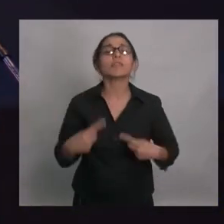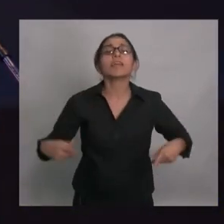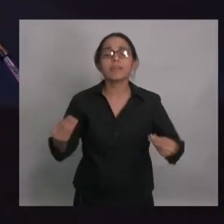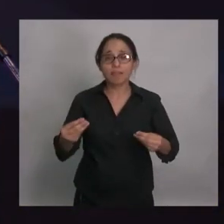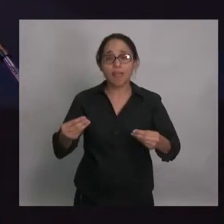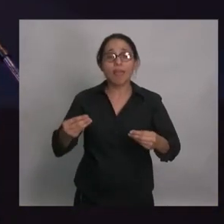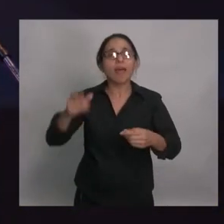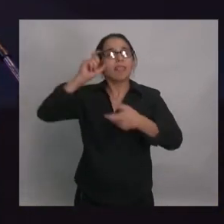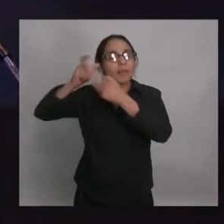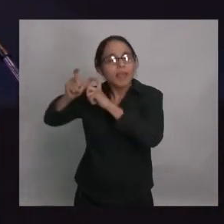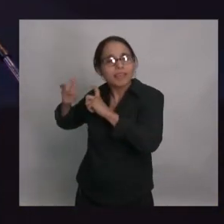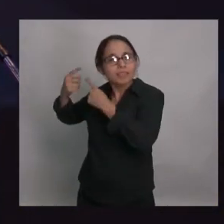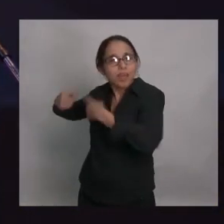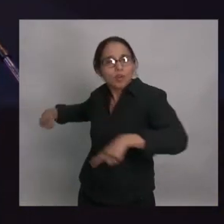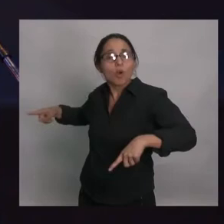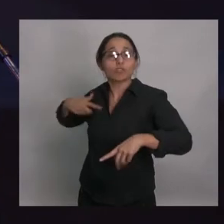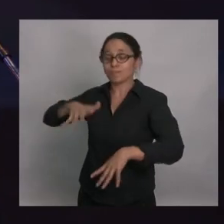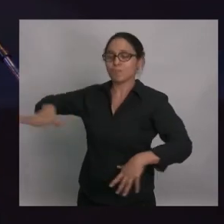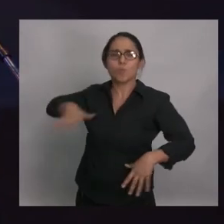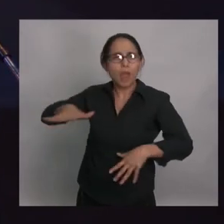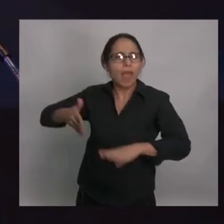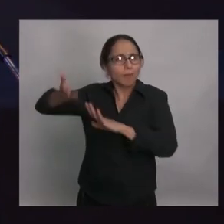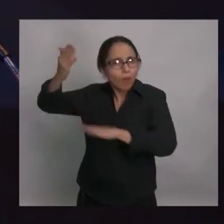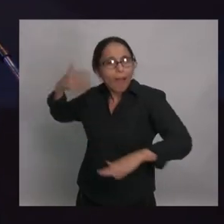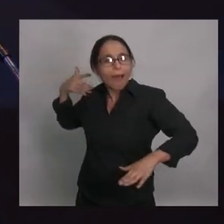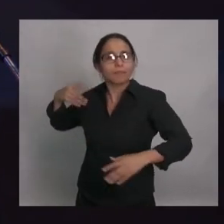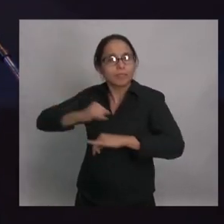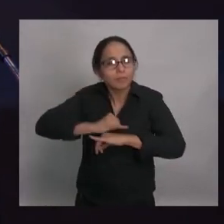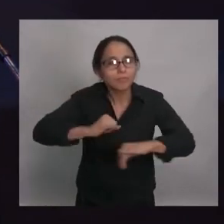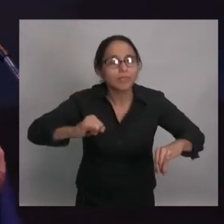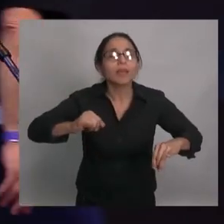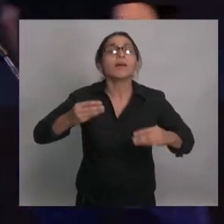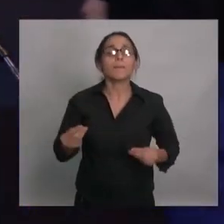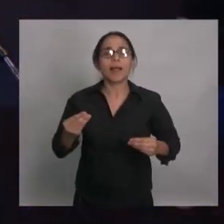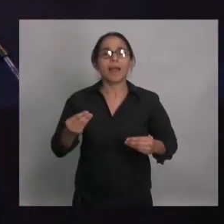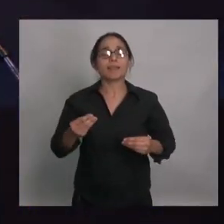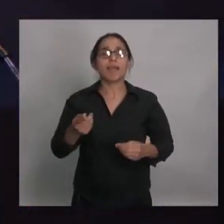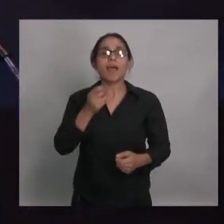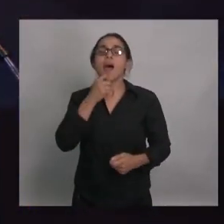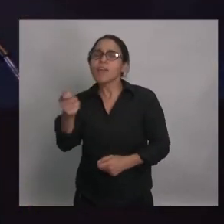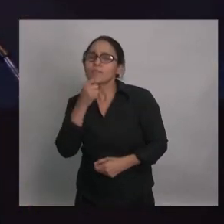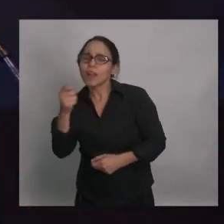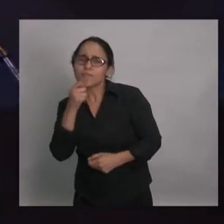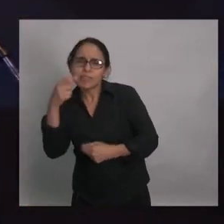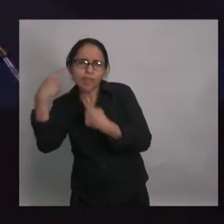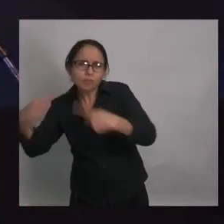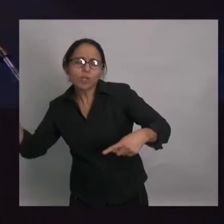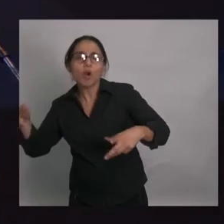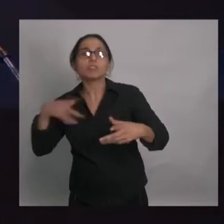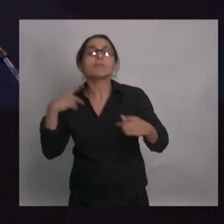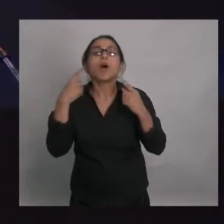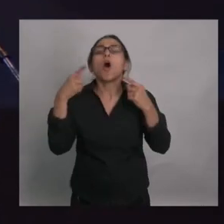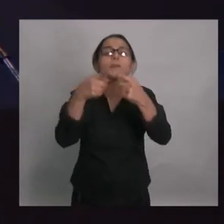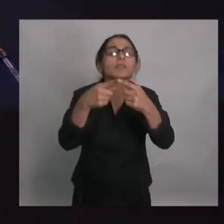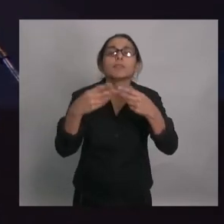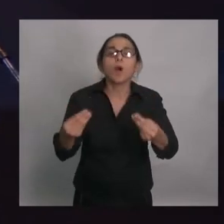creadoras de lo nuevo por parte de los pueblos su depurada técnica de entrevistas está anulada a esa finalidad